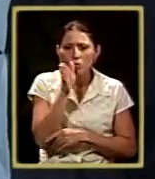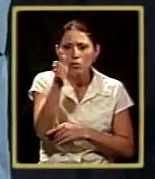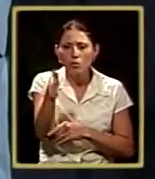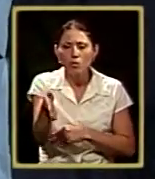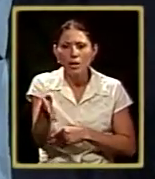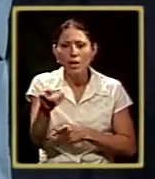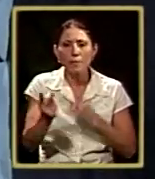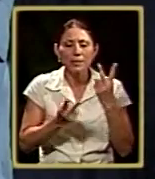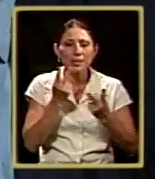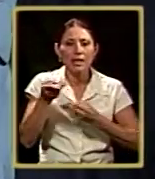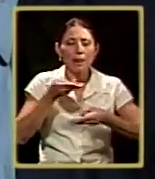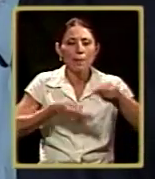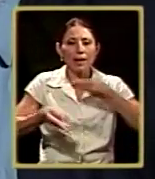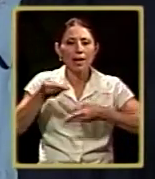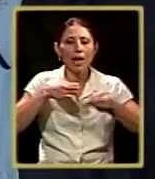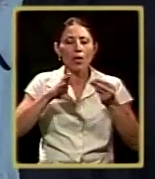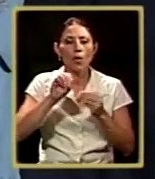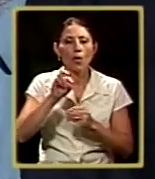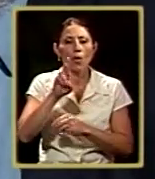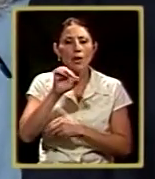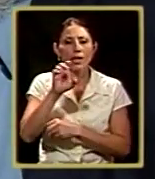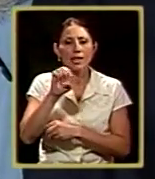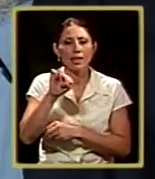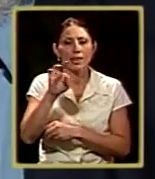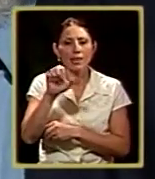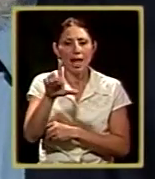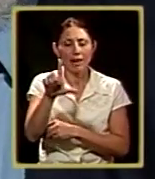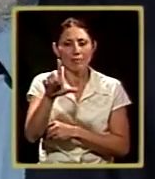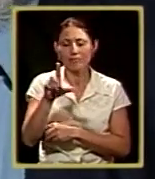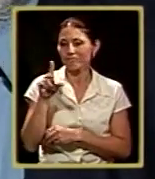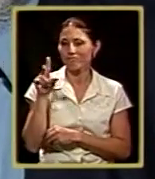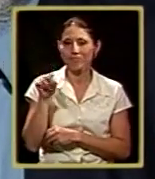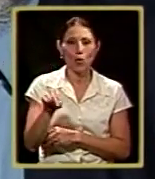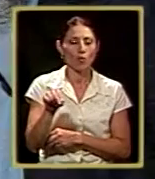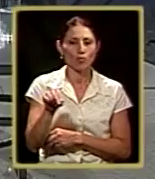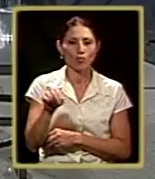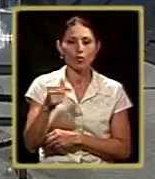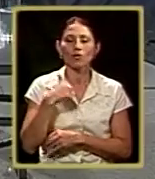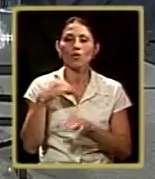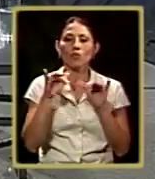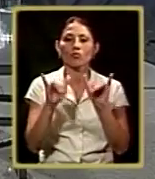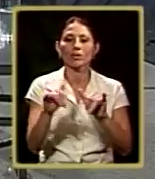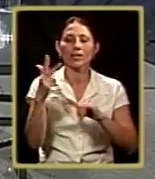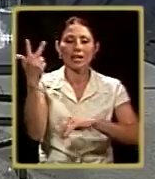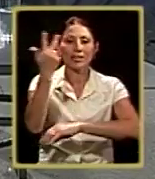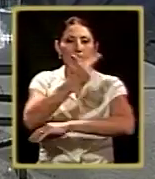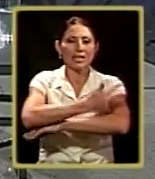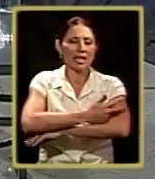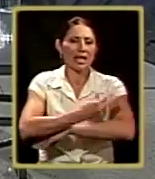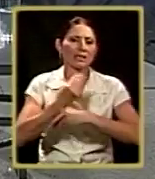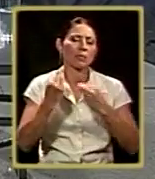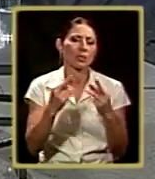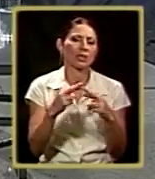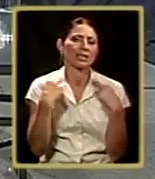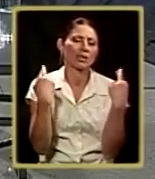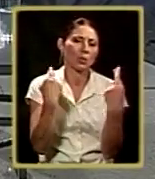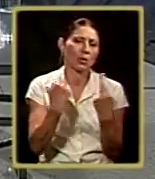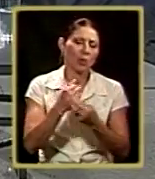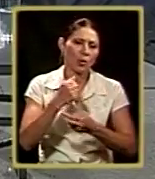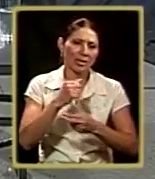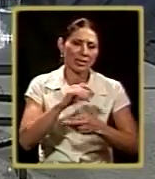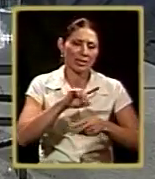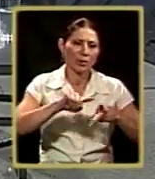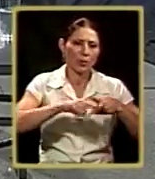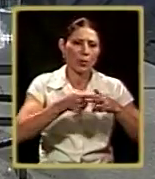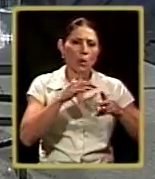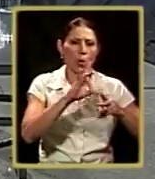oriental? No, Okay. Lamentablemente no. Y estuve 3 días de full reuniones, Ajá. de 8 de la